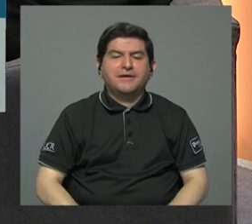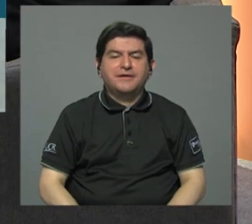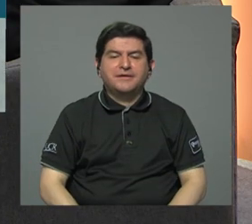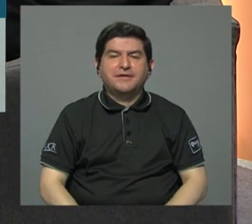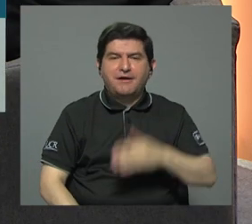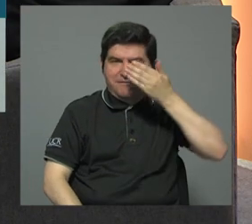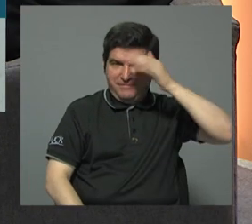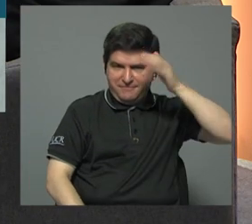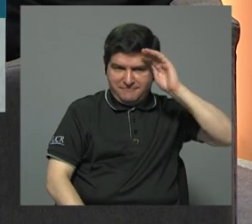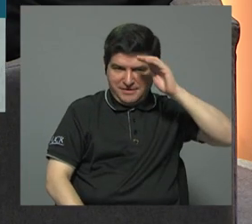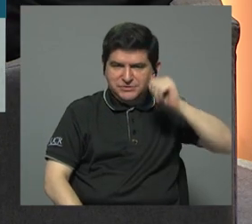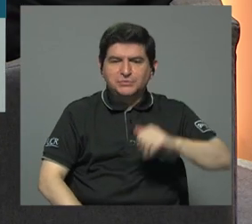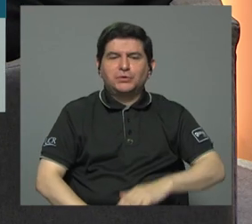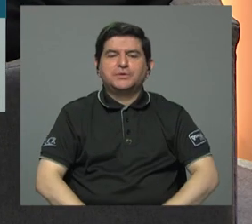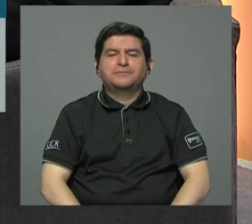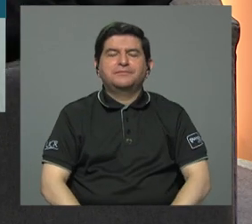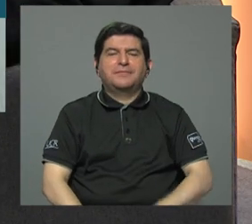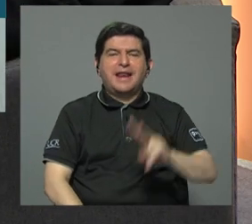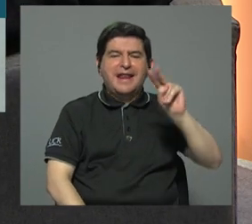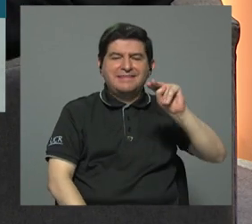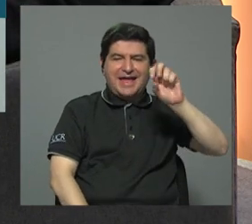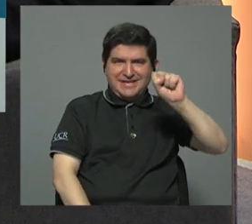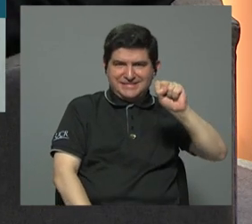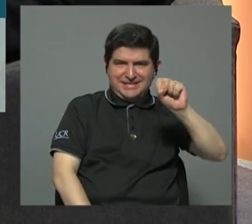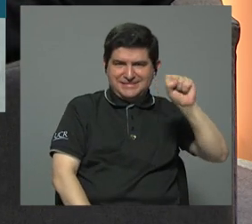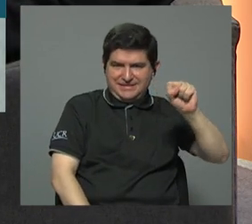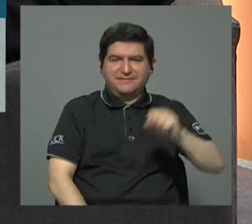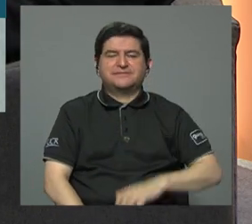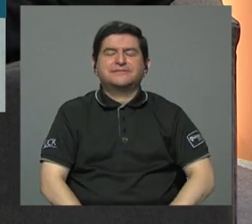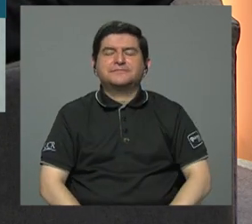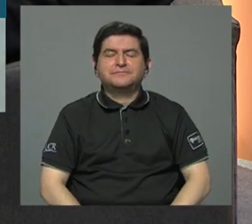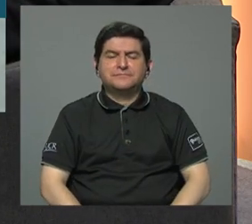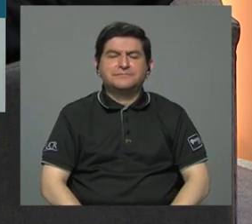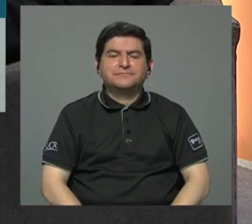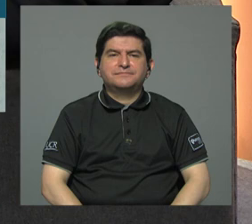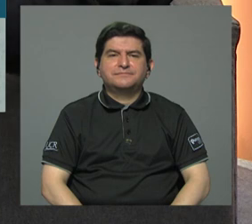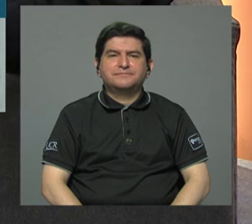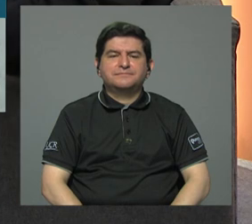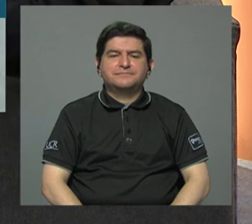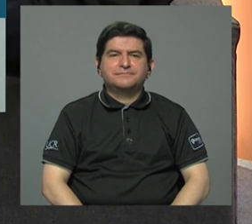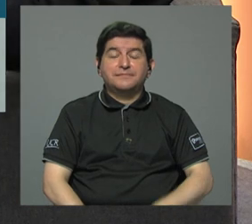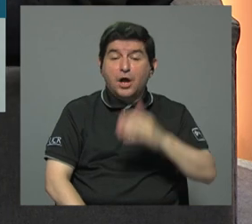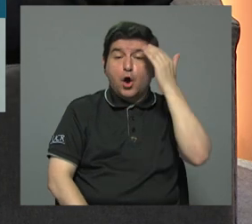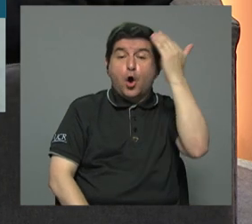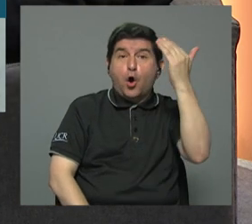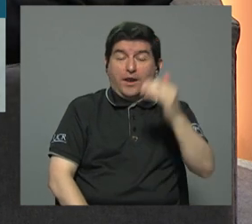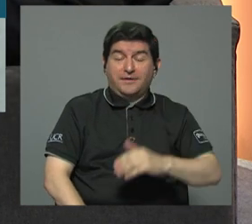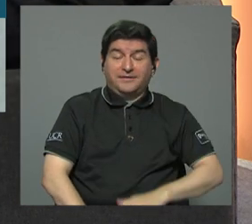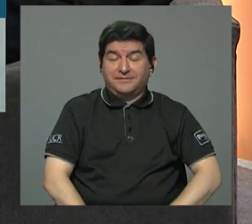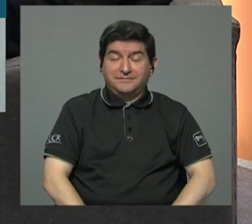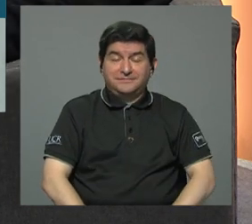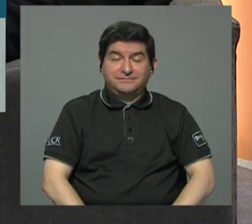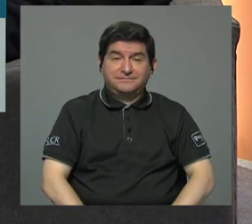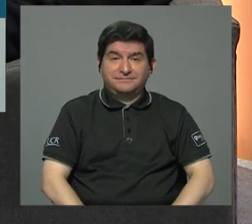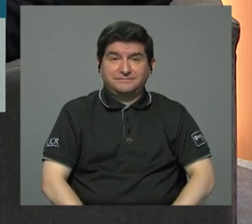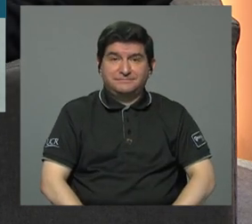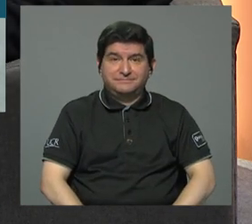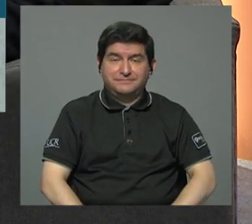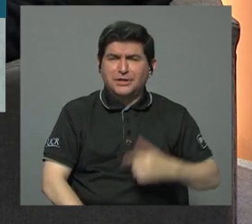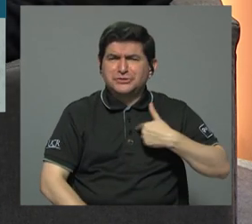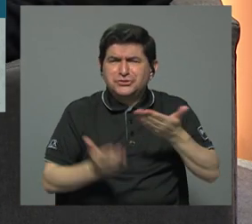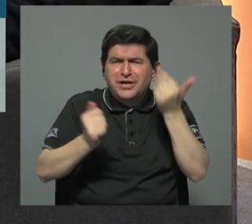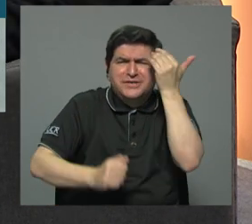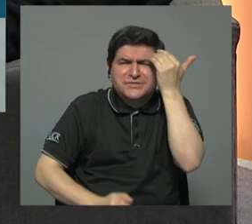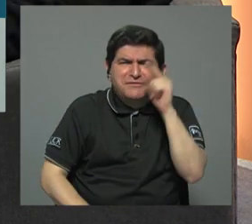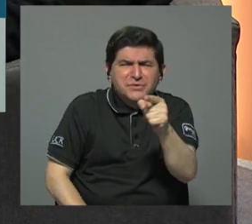que ustedes lo... Vamos a ver, es Natalia Sandoval Salazar, a través de Facebook. Hola, nos dice: quisiera saber